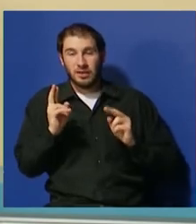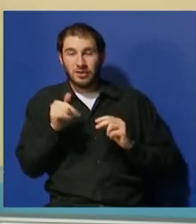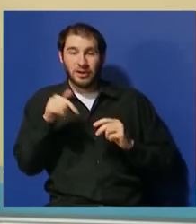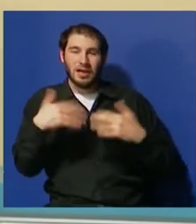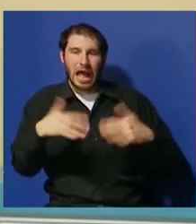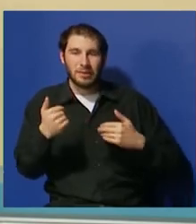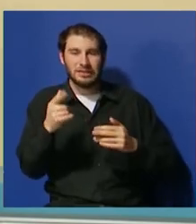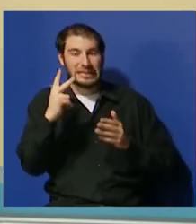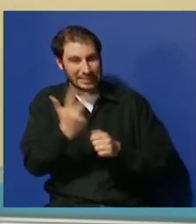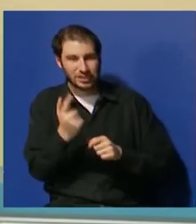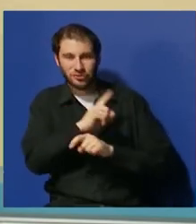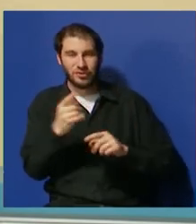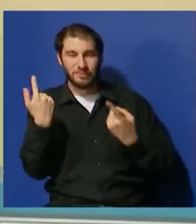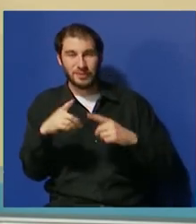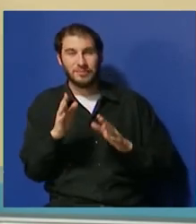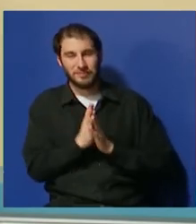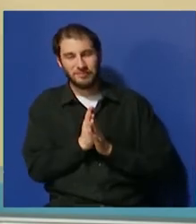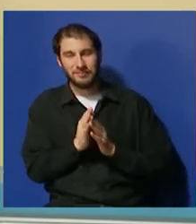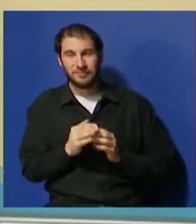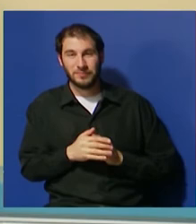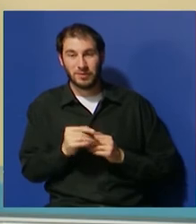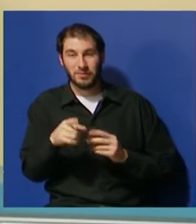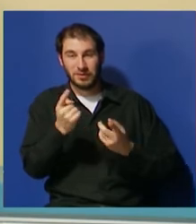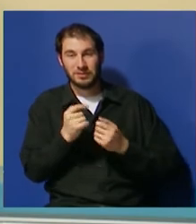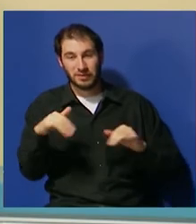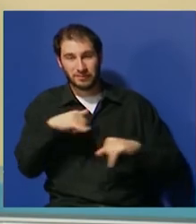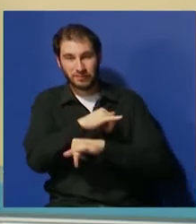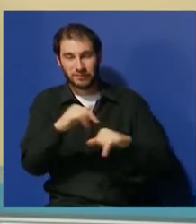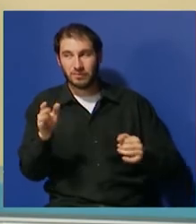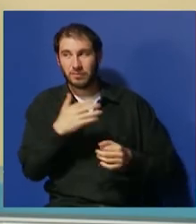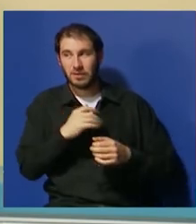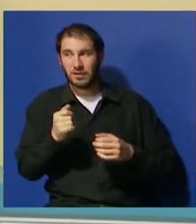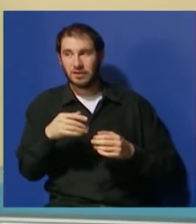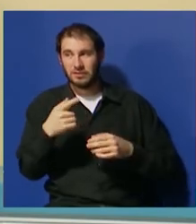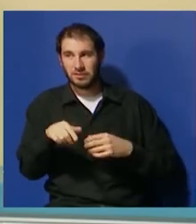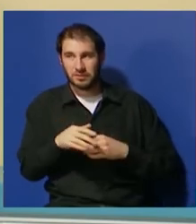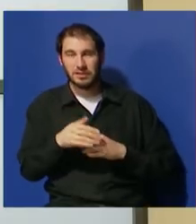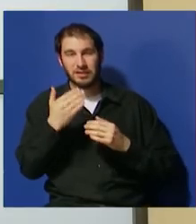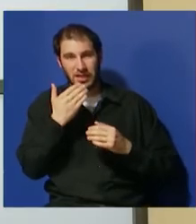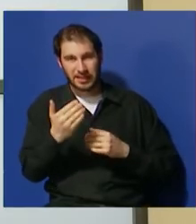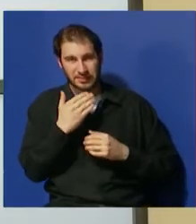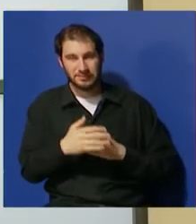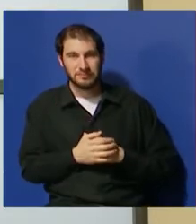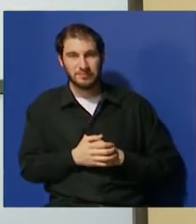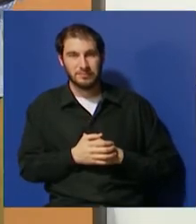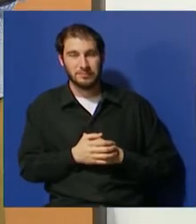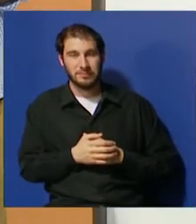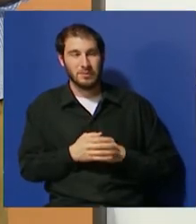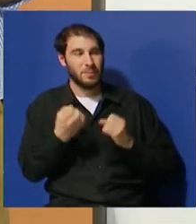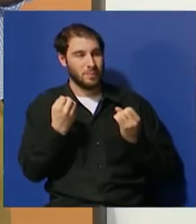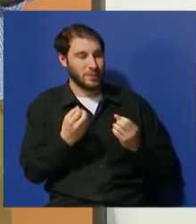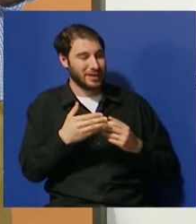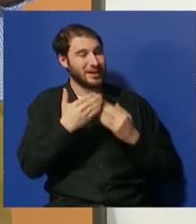apurar ni pedirte el tercero, pero sí, bueno, cuando necesiten alguna difusión o algo de acá, nosotros estamos para servirle. Muchísimas gracias por la invitación. Muy bien,